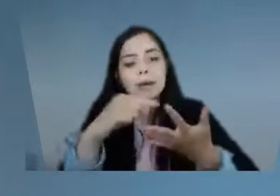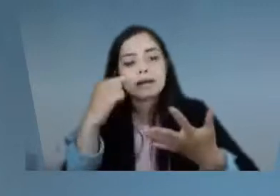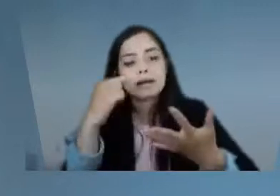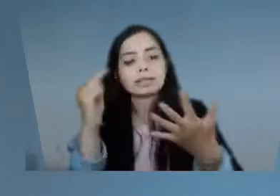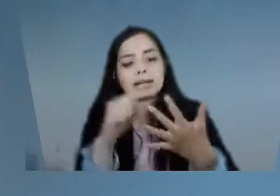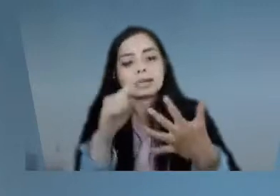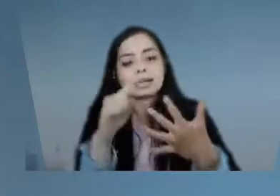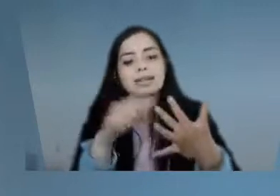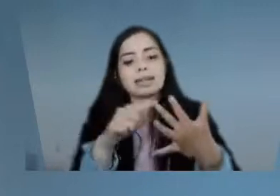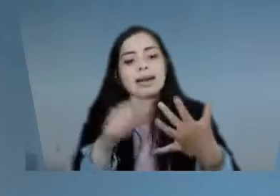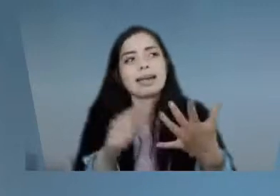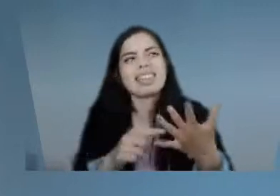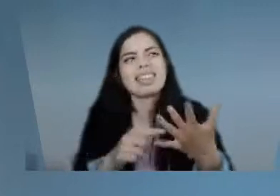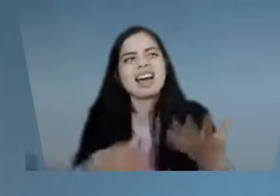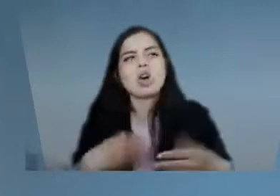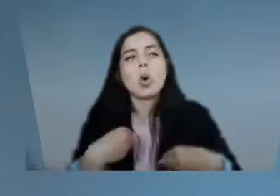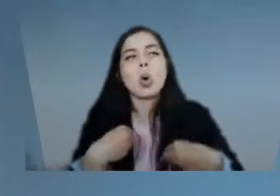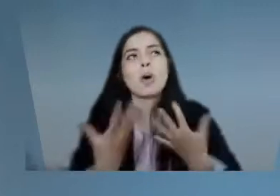esta parte